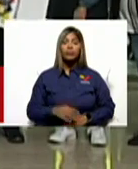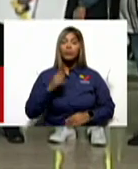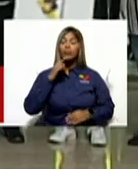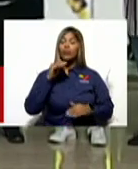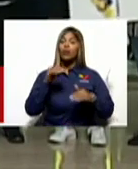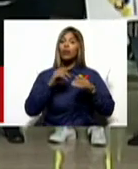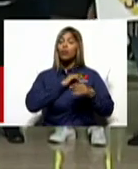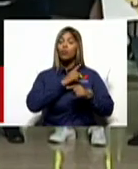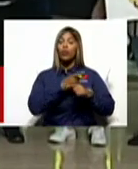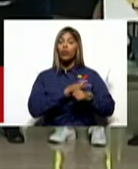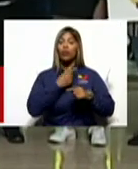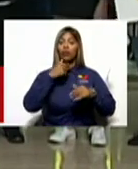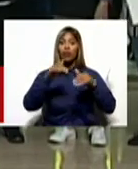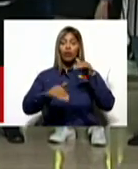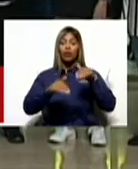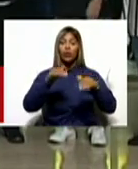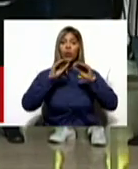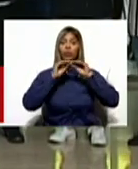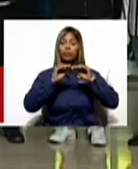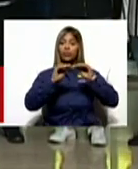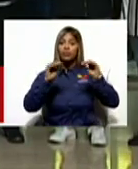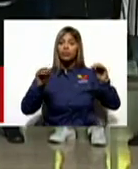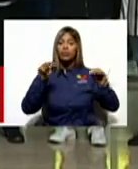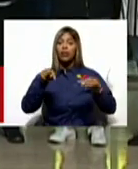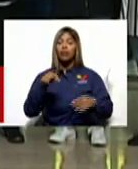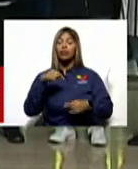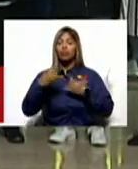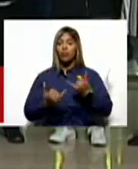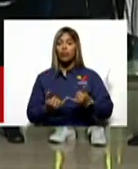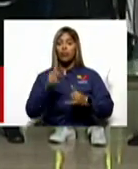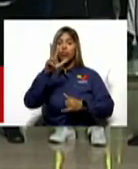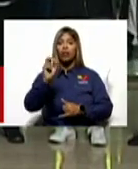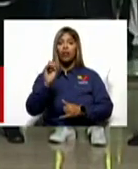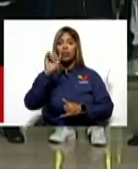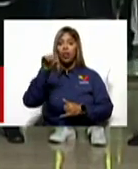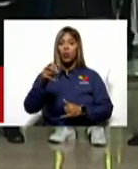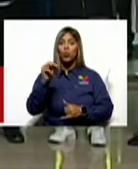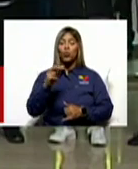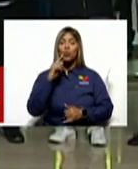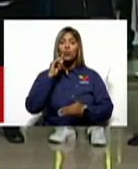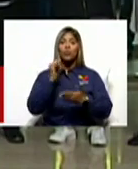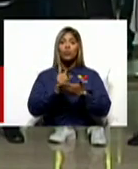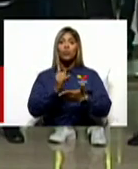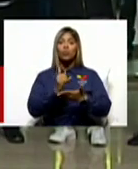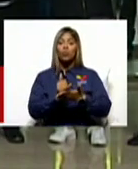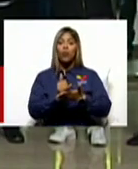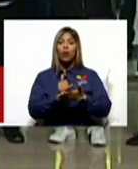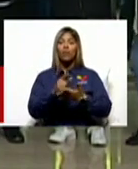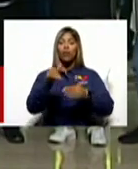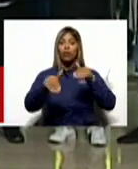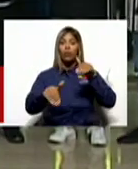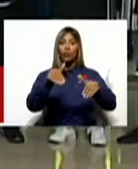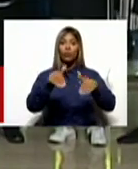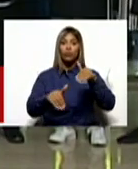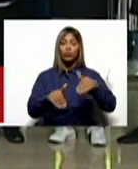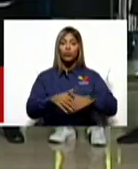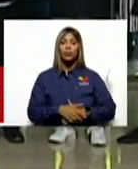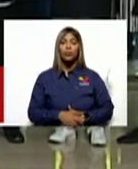participa, este es el llamado, este domingo 30 de junio en el simulacro electoral.